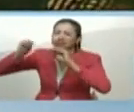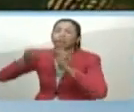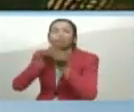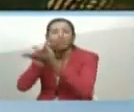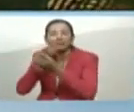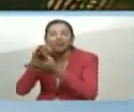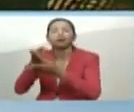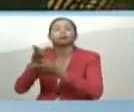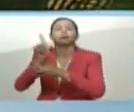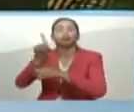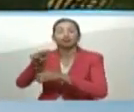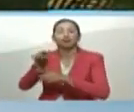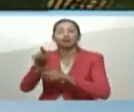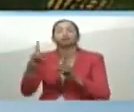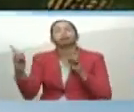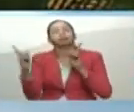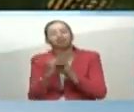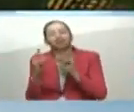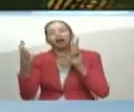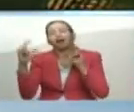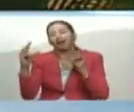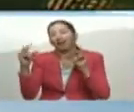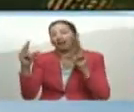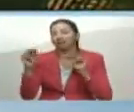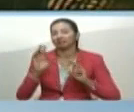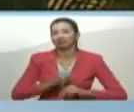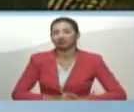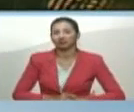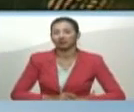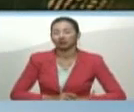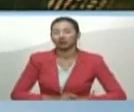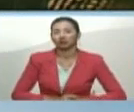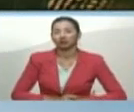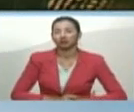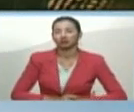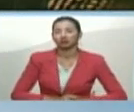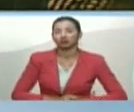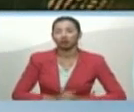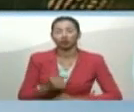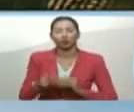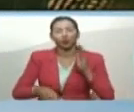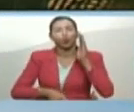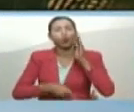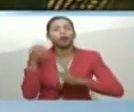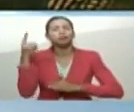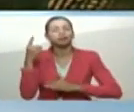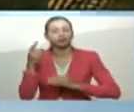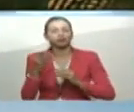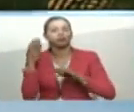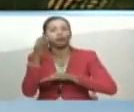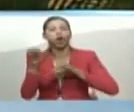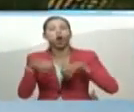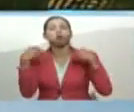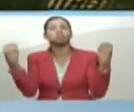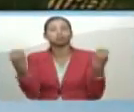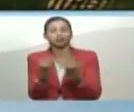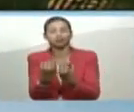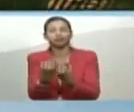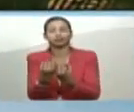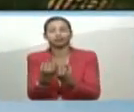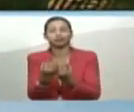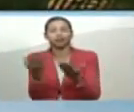y para conversar. Yo le entregué una vez en su oficina, ahí en la Academia de la